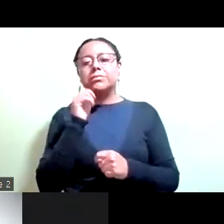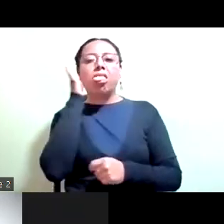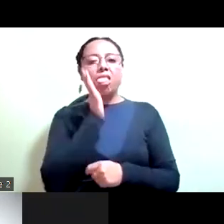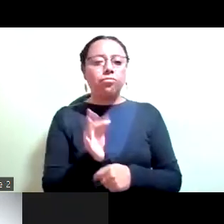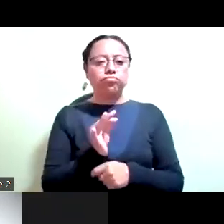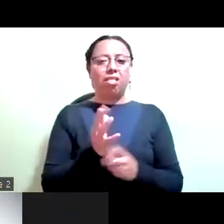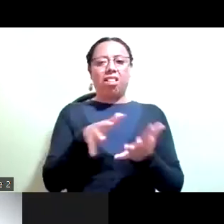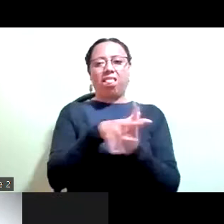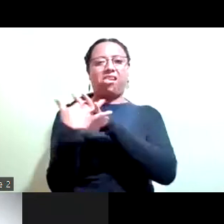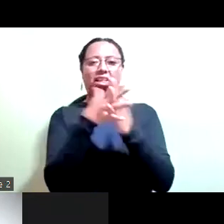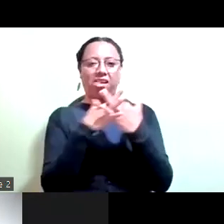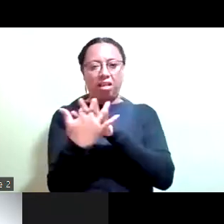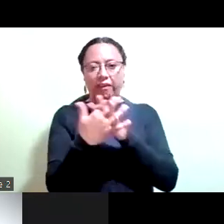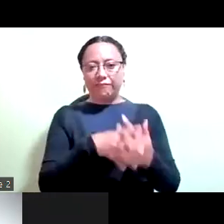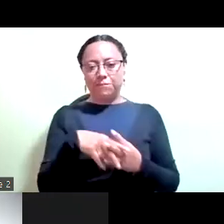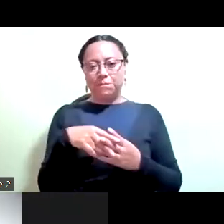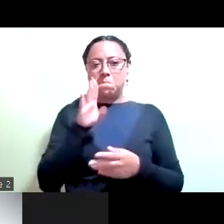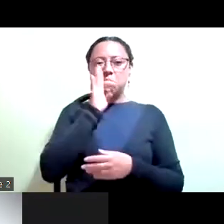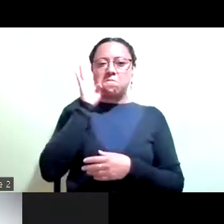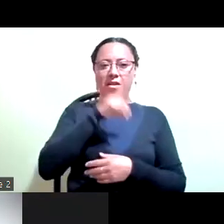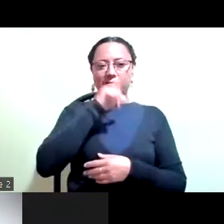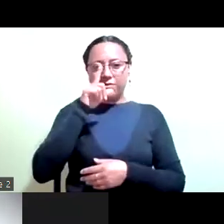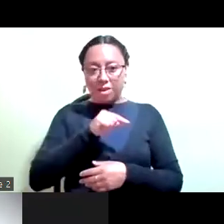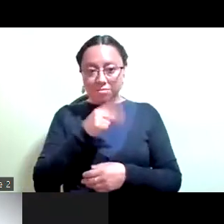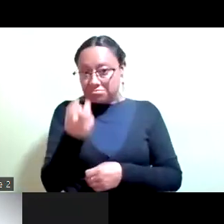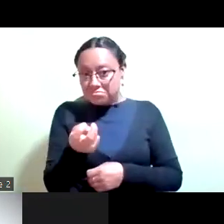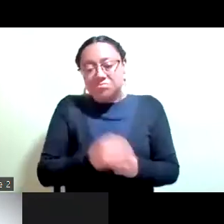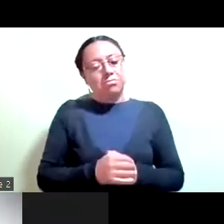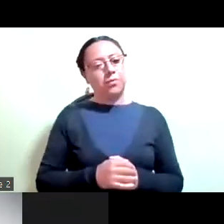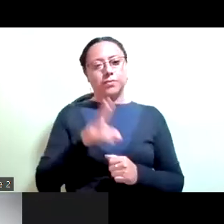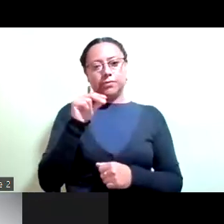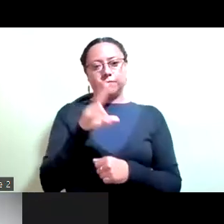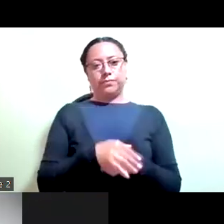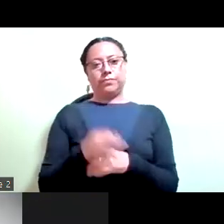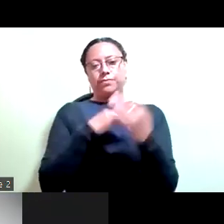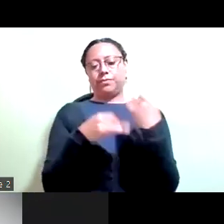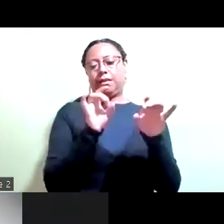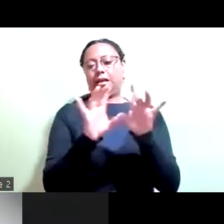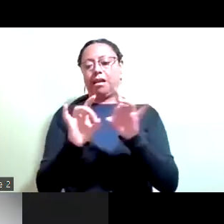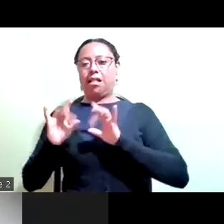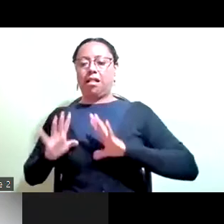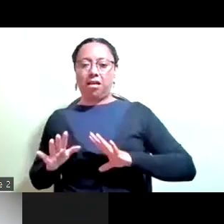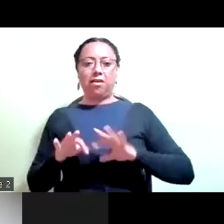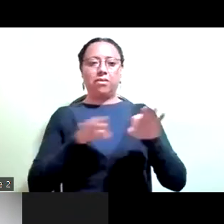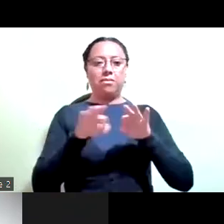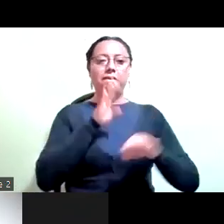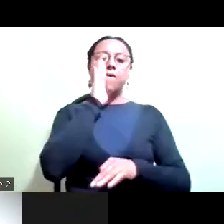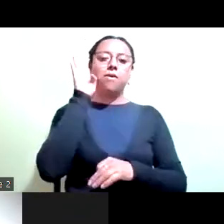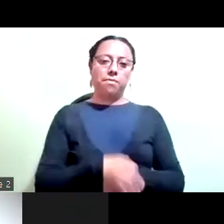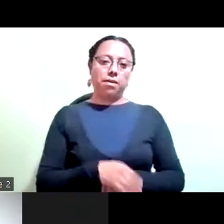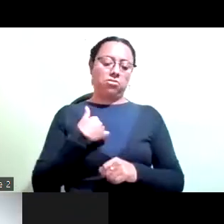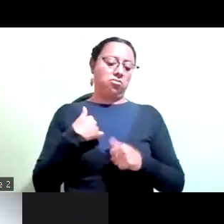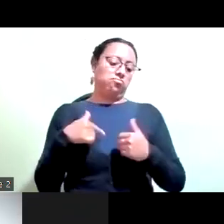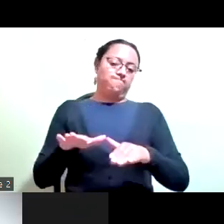con las patas, igual que el anterior. Son errores de forma muy graves que generan un muy mal precedente del trabajo de esta comisión, del cual yo me deslindo en